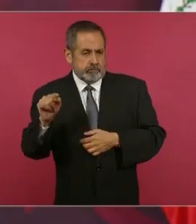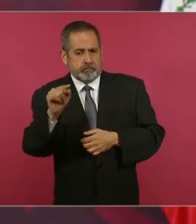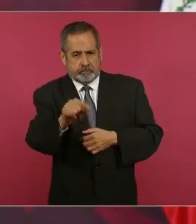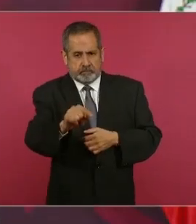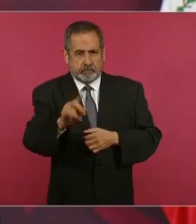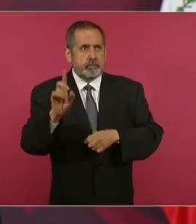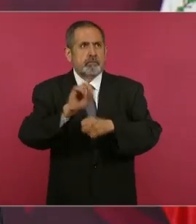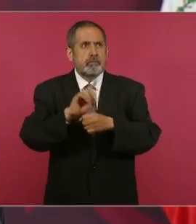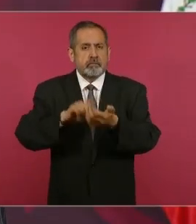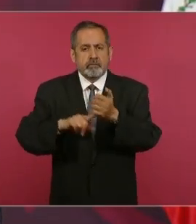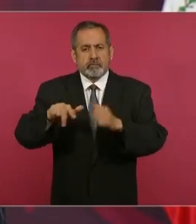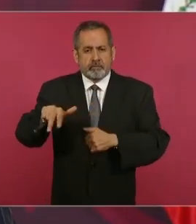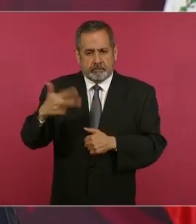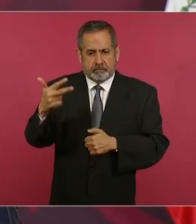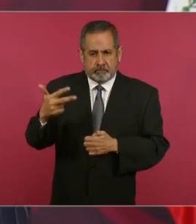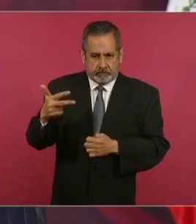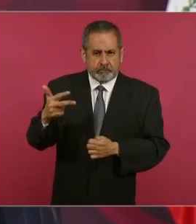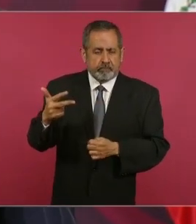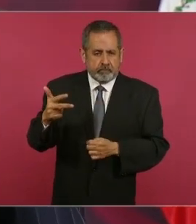día 13.